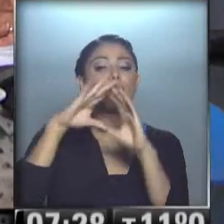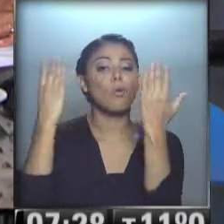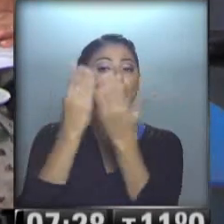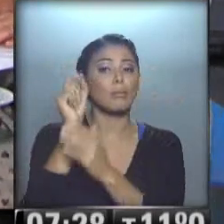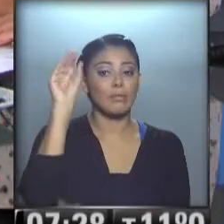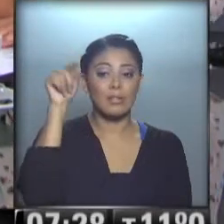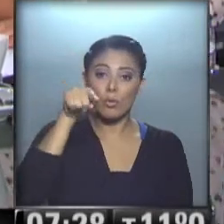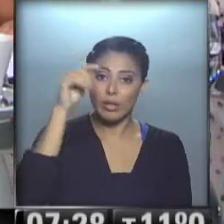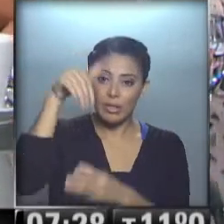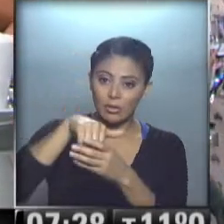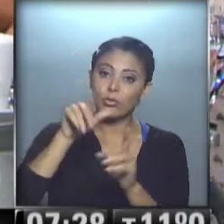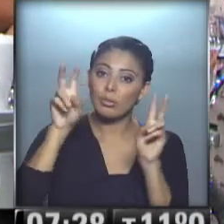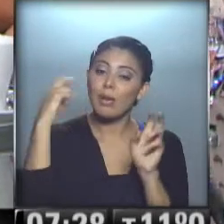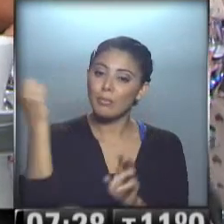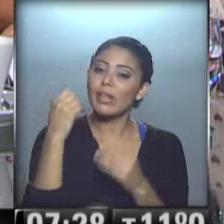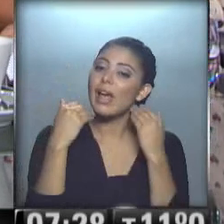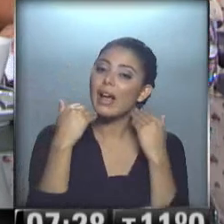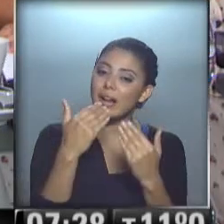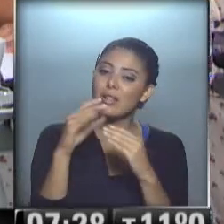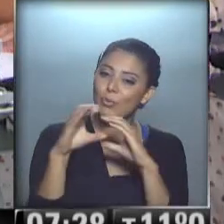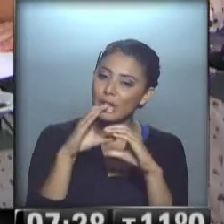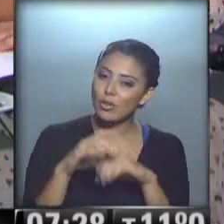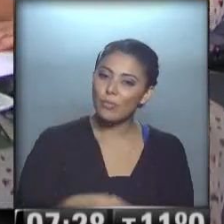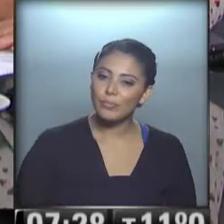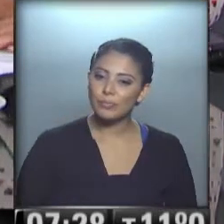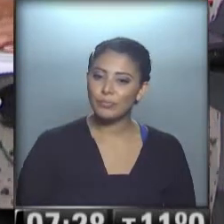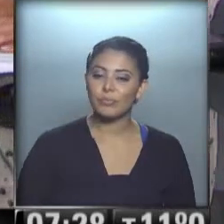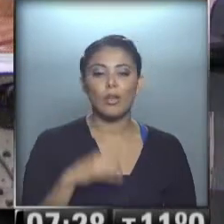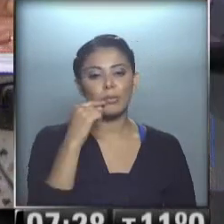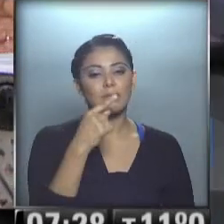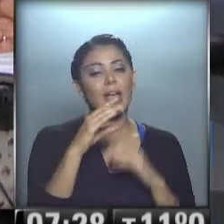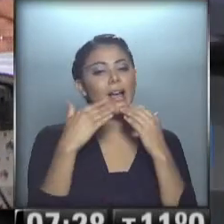donde usted está, es un tema más que importante. Gracias por la comunicación. Muchas gracias a ustedes.